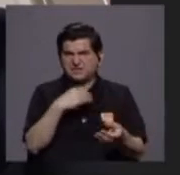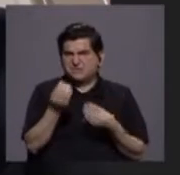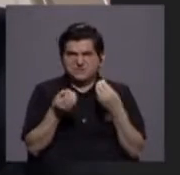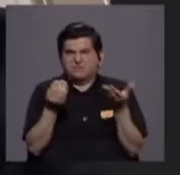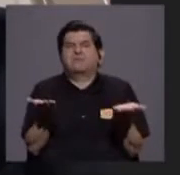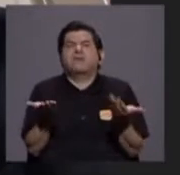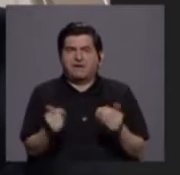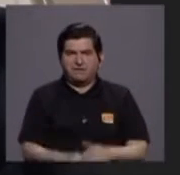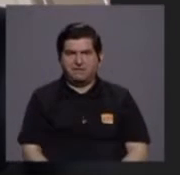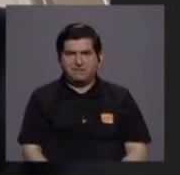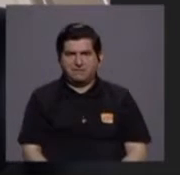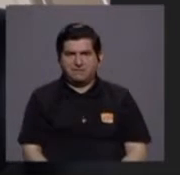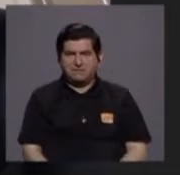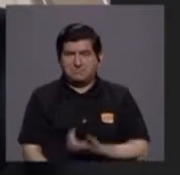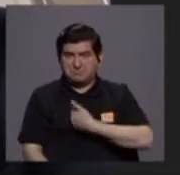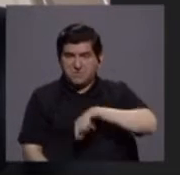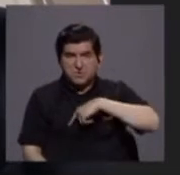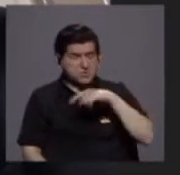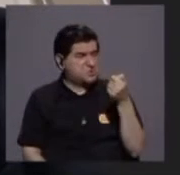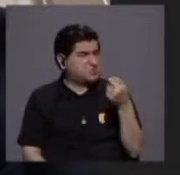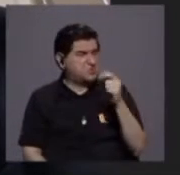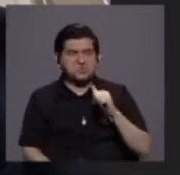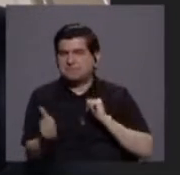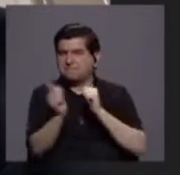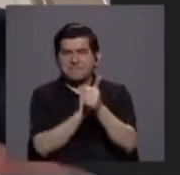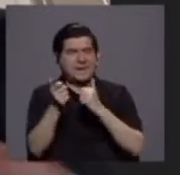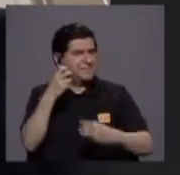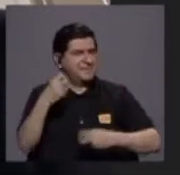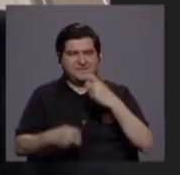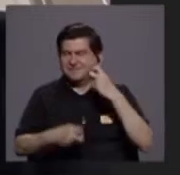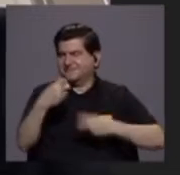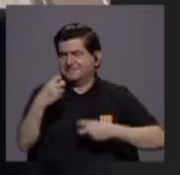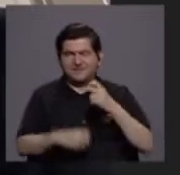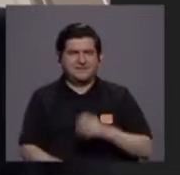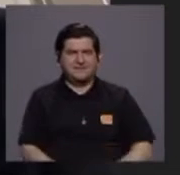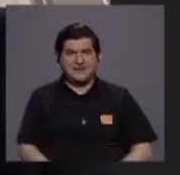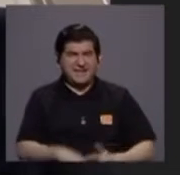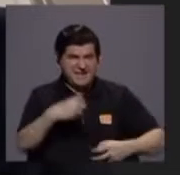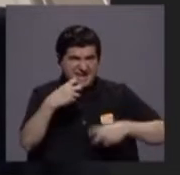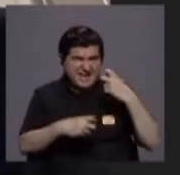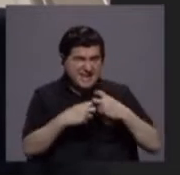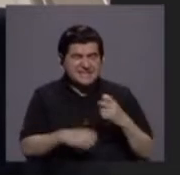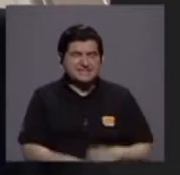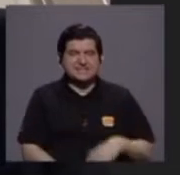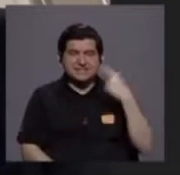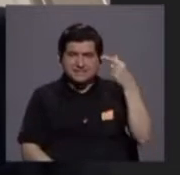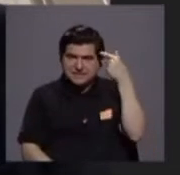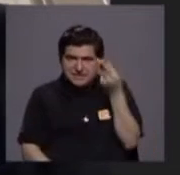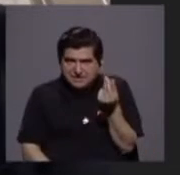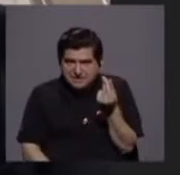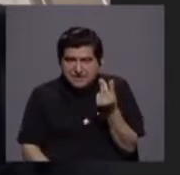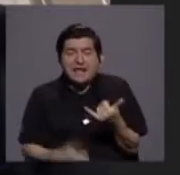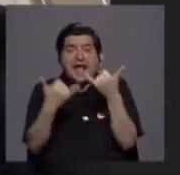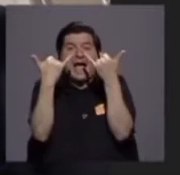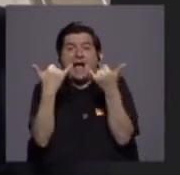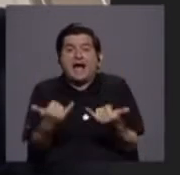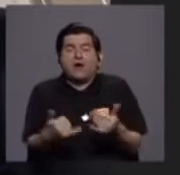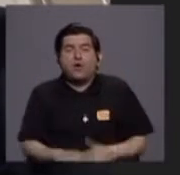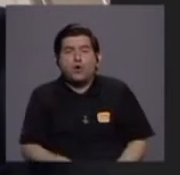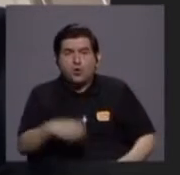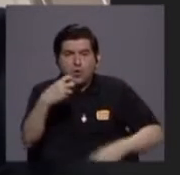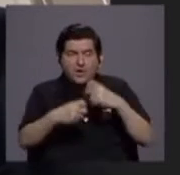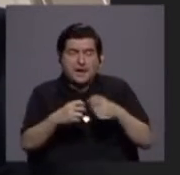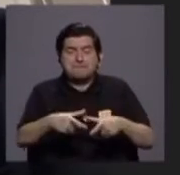Y realmente hemos hecho muy poco para superar esta crisis. Era una crisis fiscal, ahora ya tenemos una